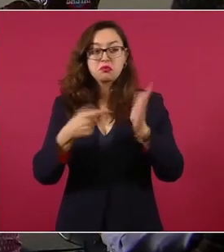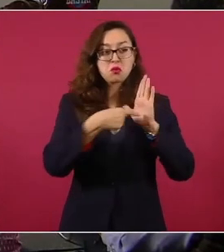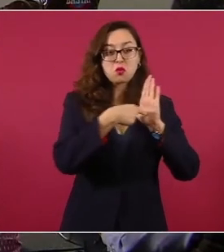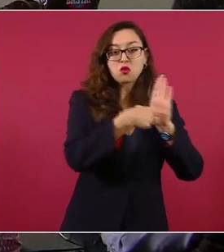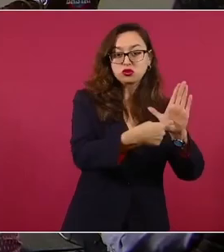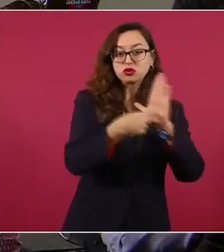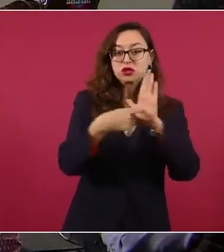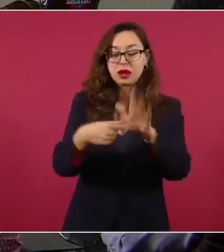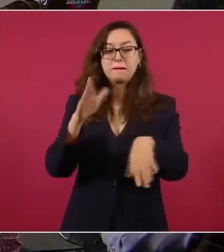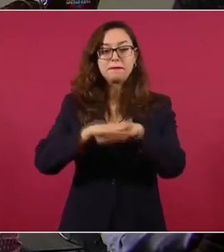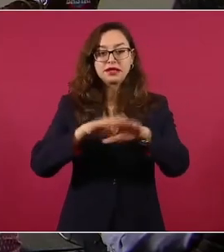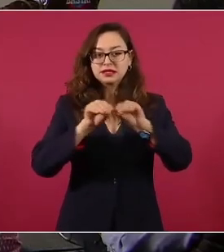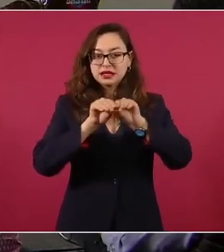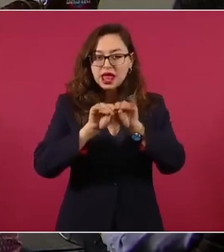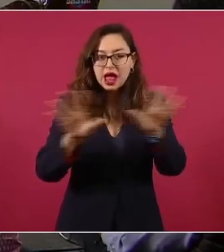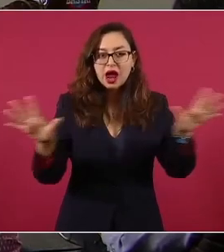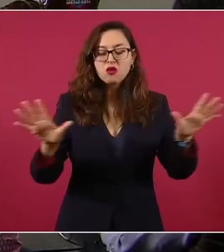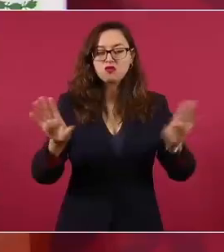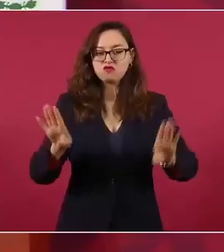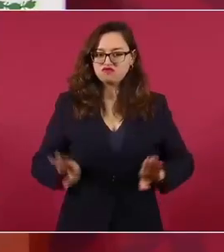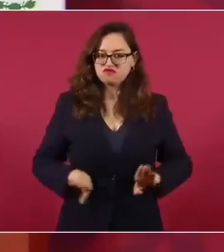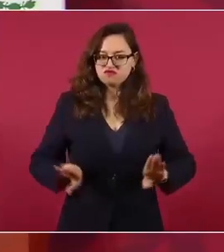Hacerla más transparente.